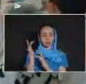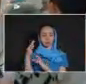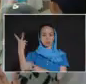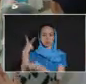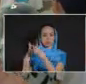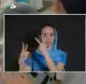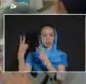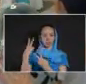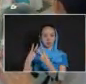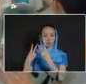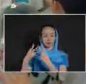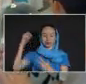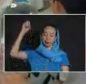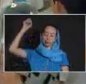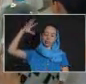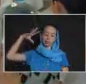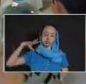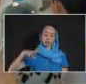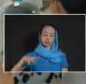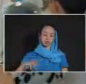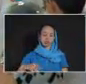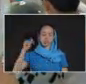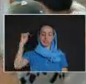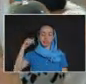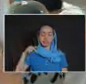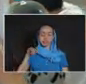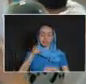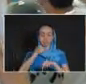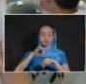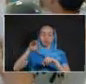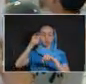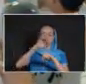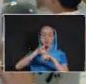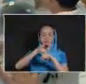venimos bendiciendo este compromiso, Señor.